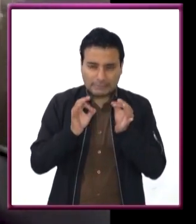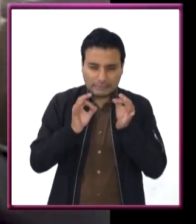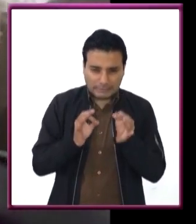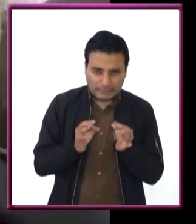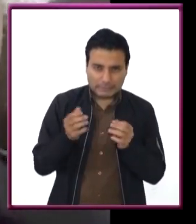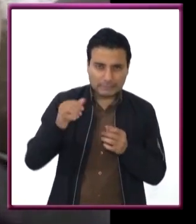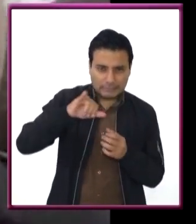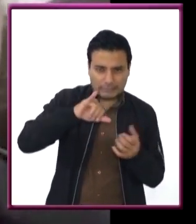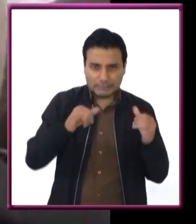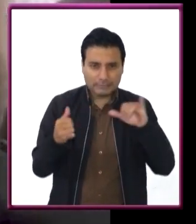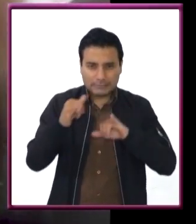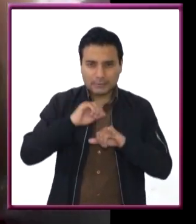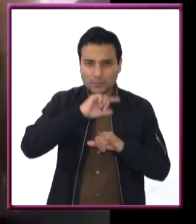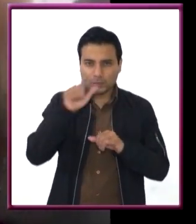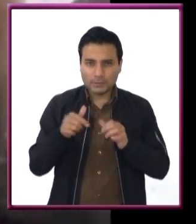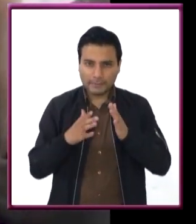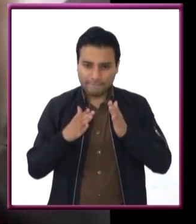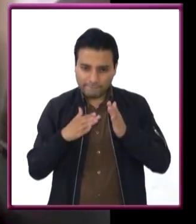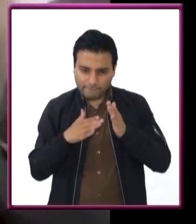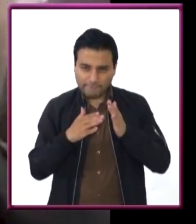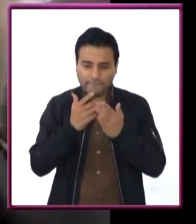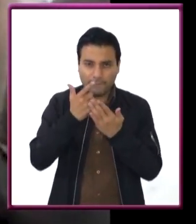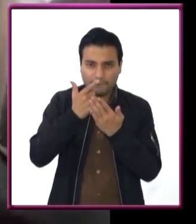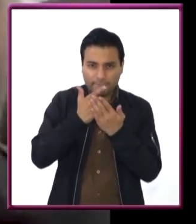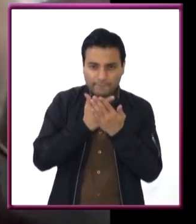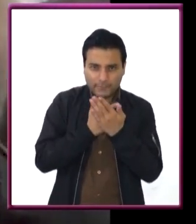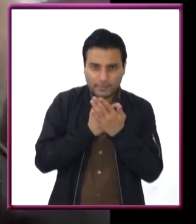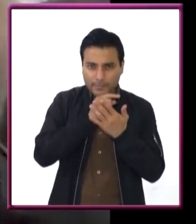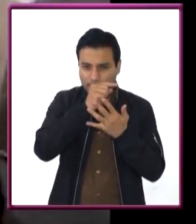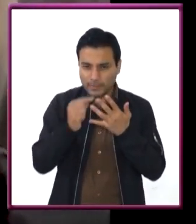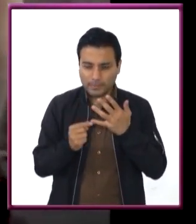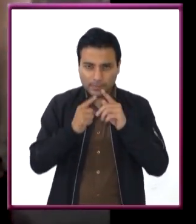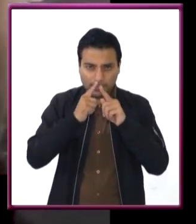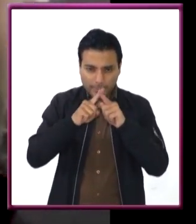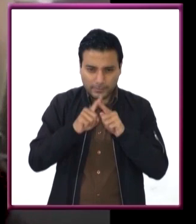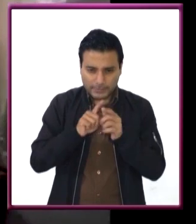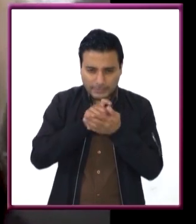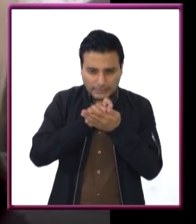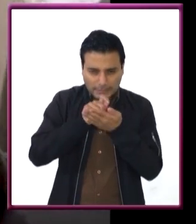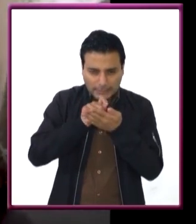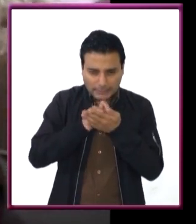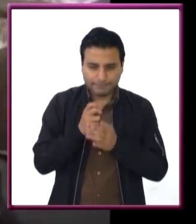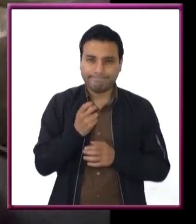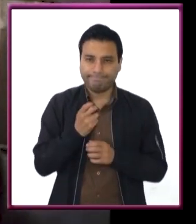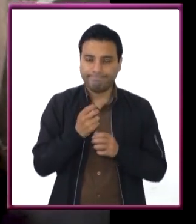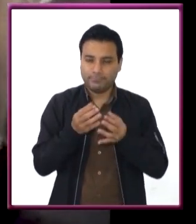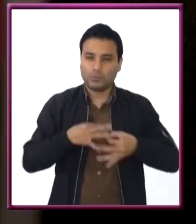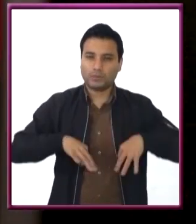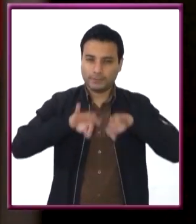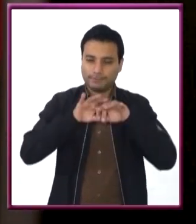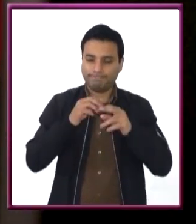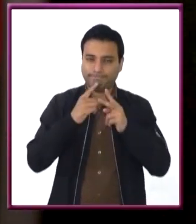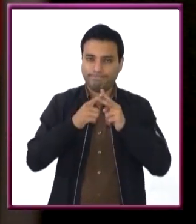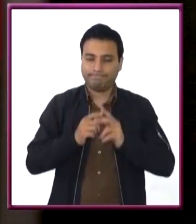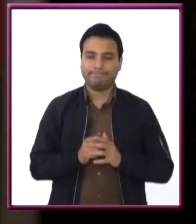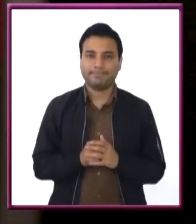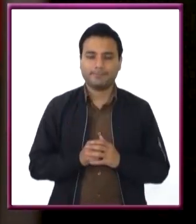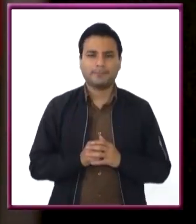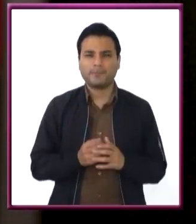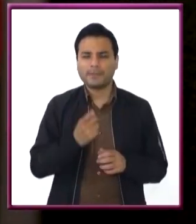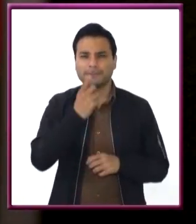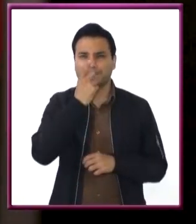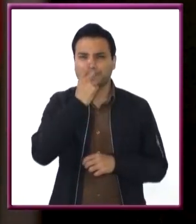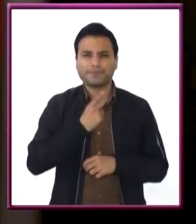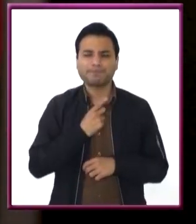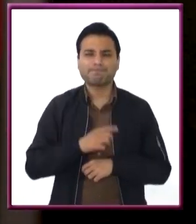repente hacer una receta pequeña, pues llevarla a grandes volúmenes, necesitamos esta herramienta. ¿Y nos podrías platicar un